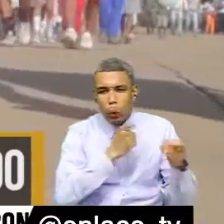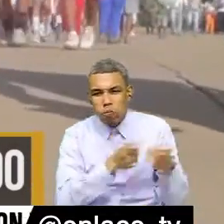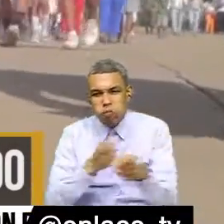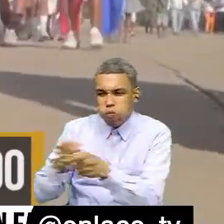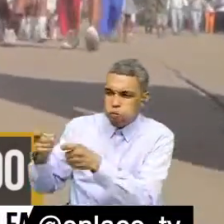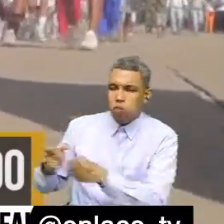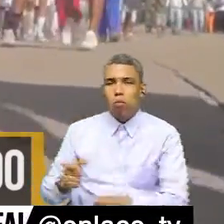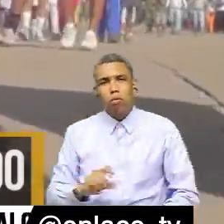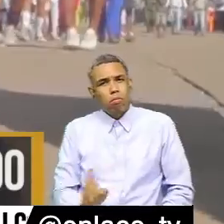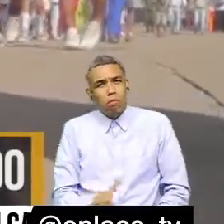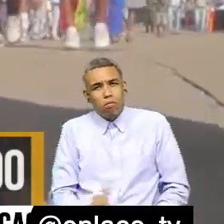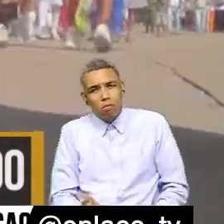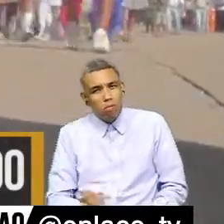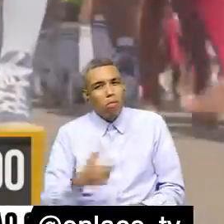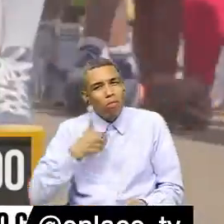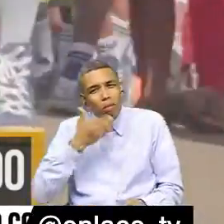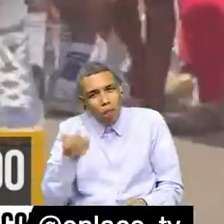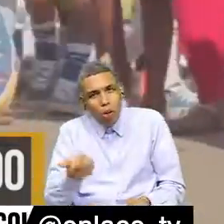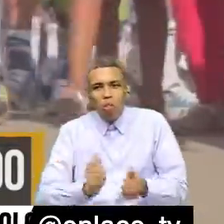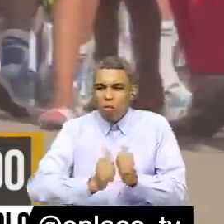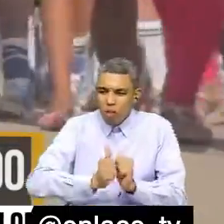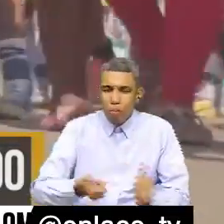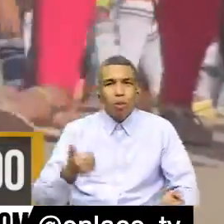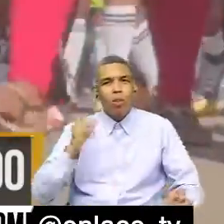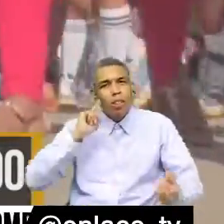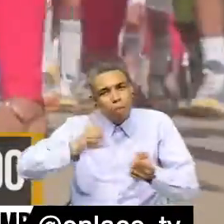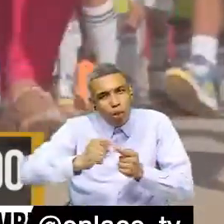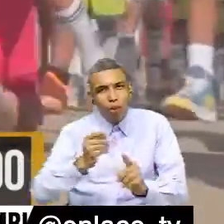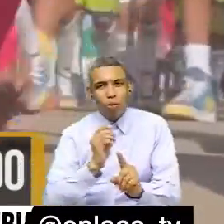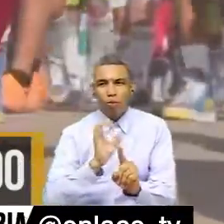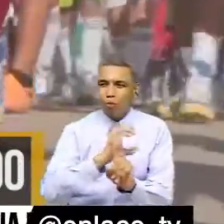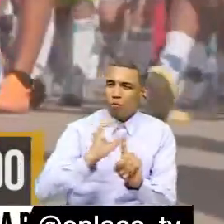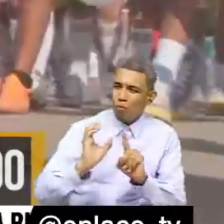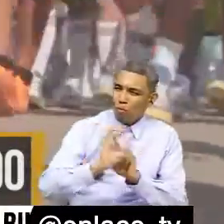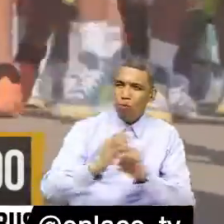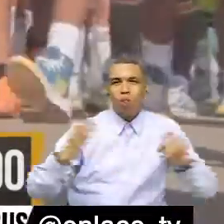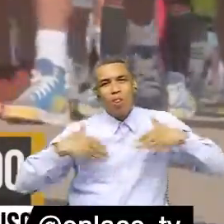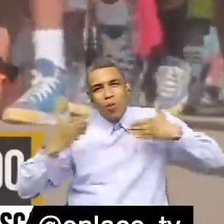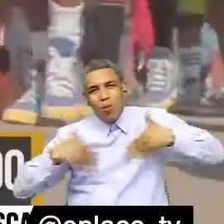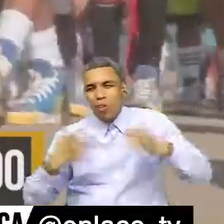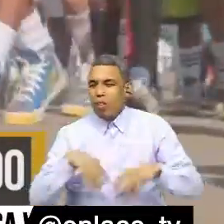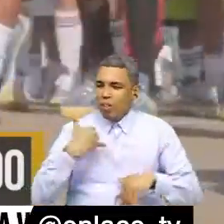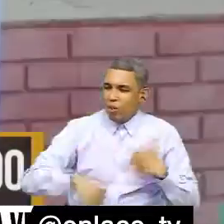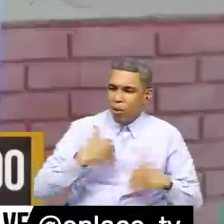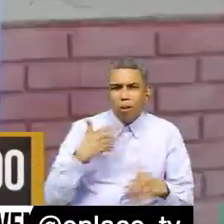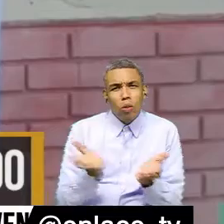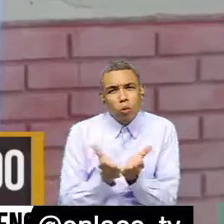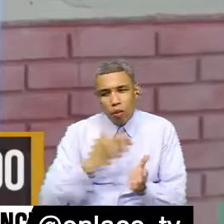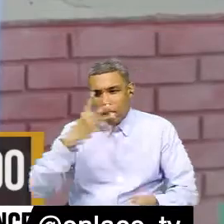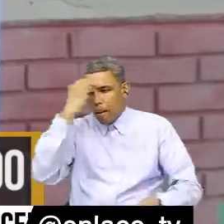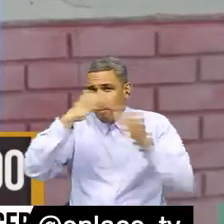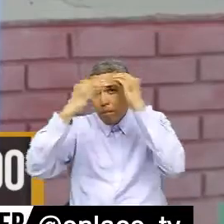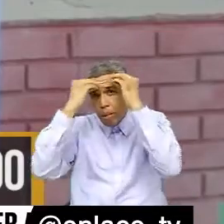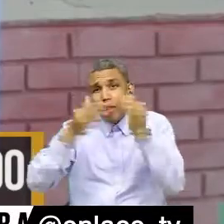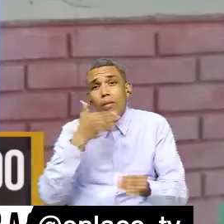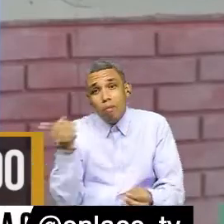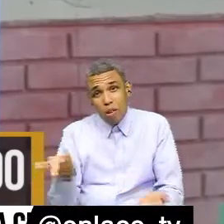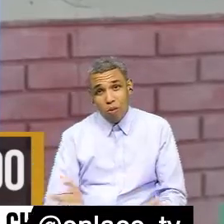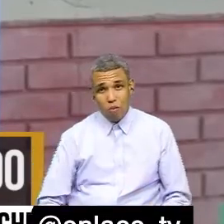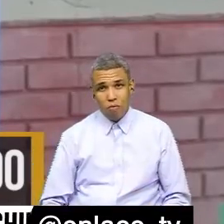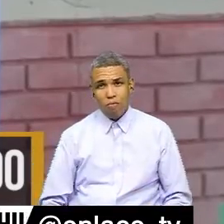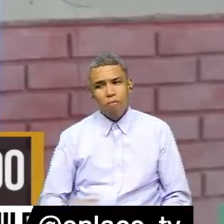sus derechos derechos como cual es el deporte la cultura la recreación la educación es la invitación para los niños con